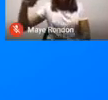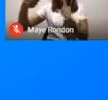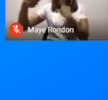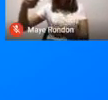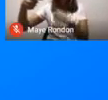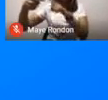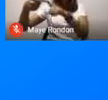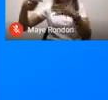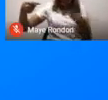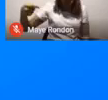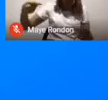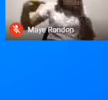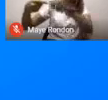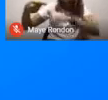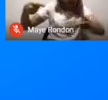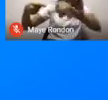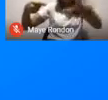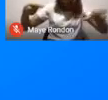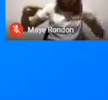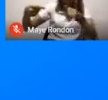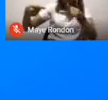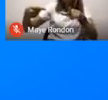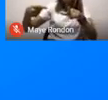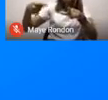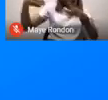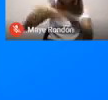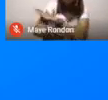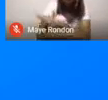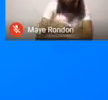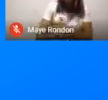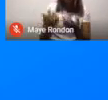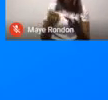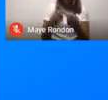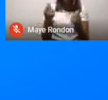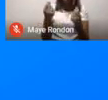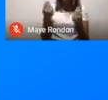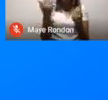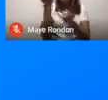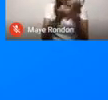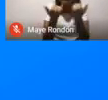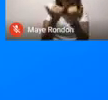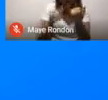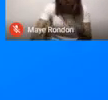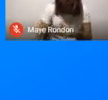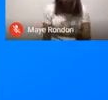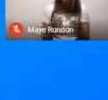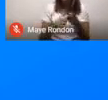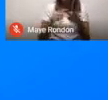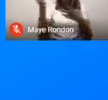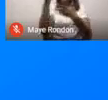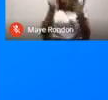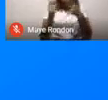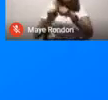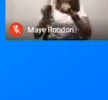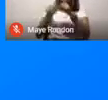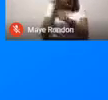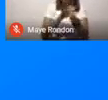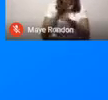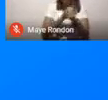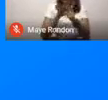a que el territorio tenga una pérdida de valores, una pérdida de identidad o diferentes